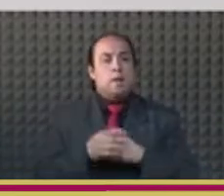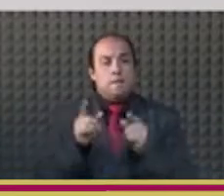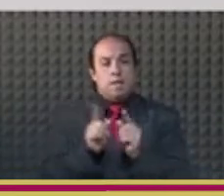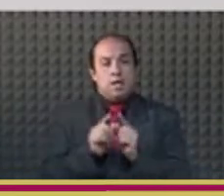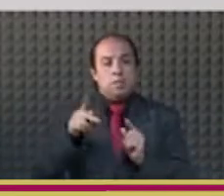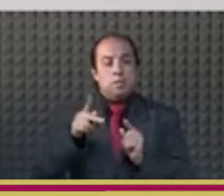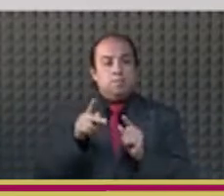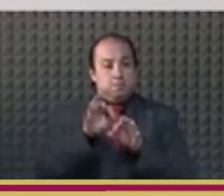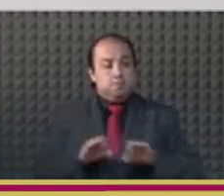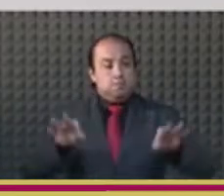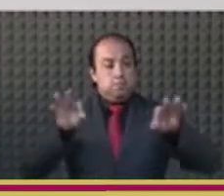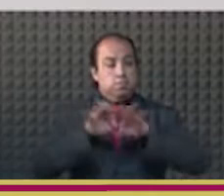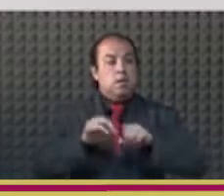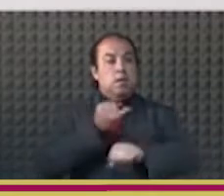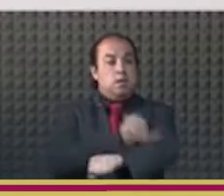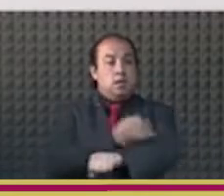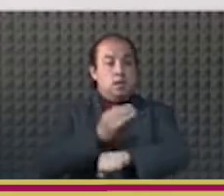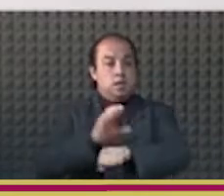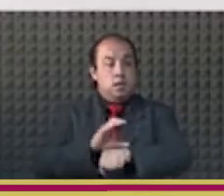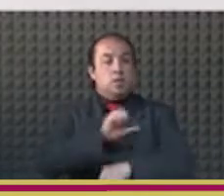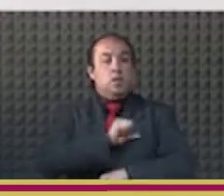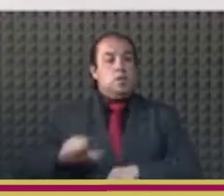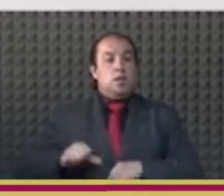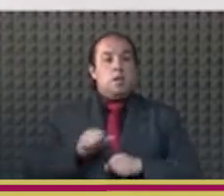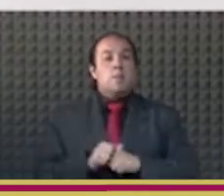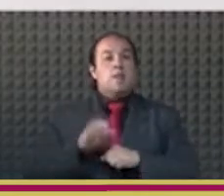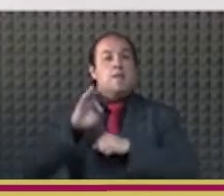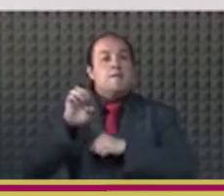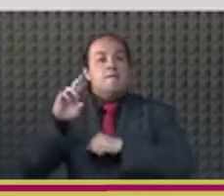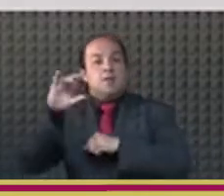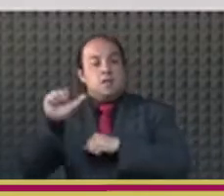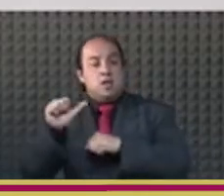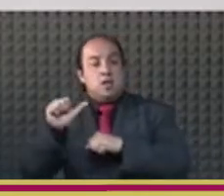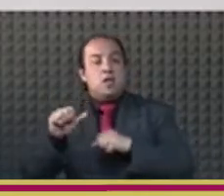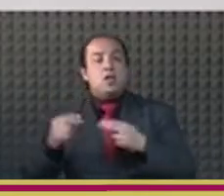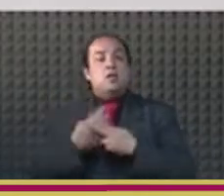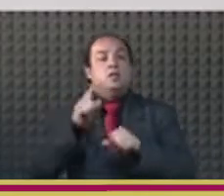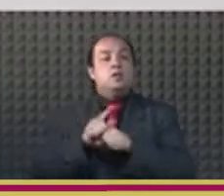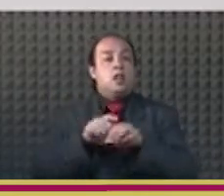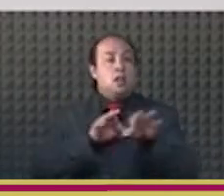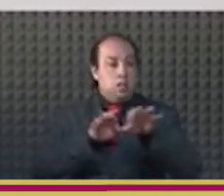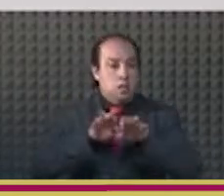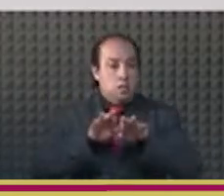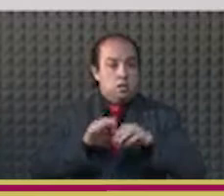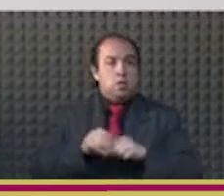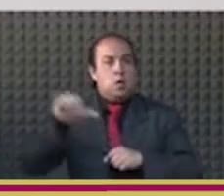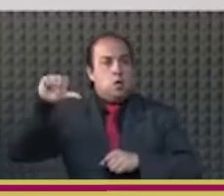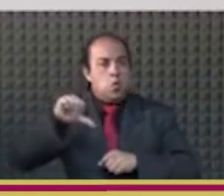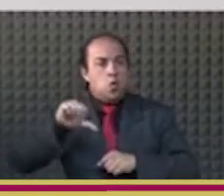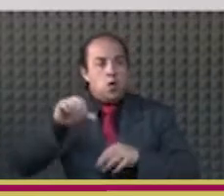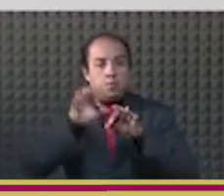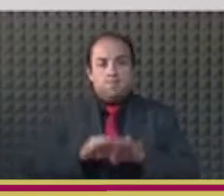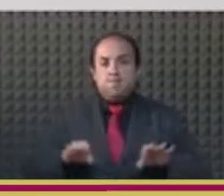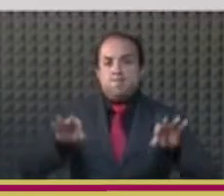de Iztacalco una Feria Nacional de Empleo que hoy por hoy es uno de los temas que